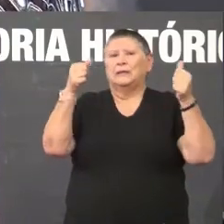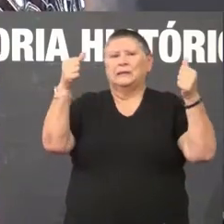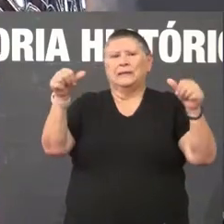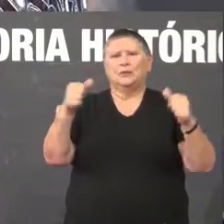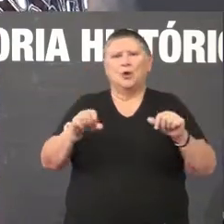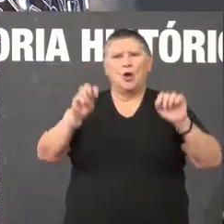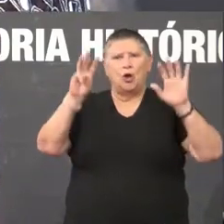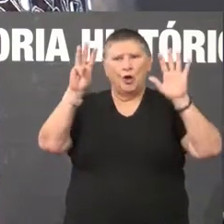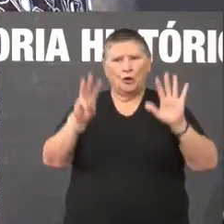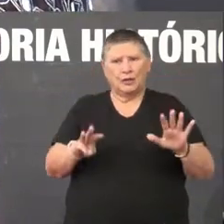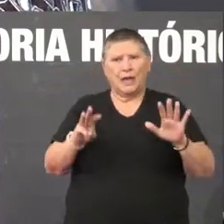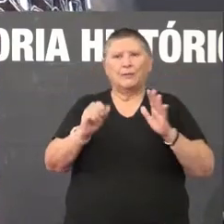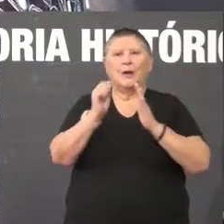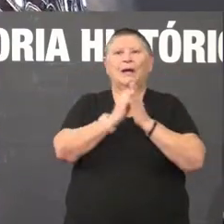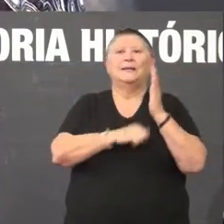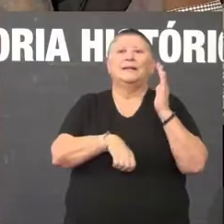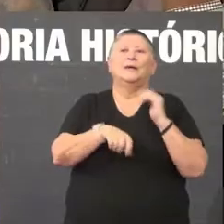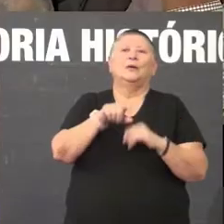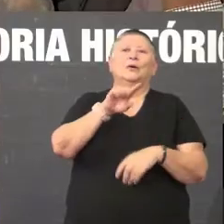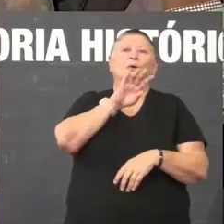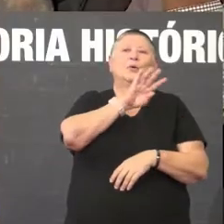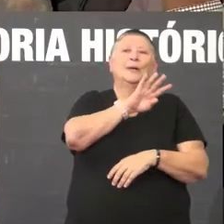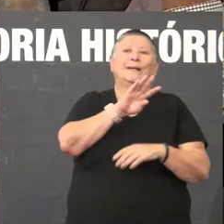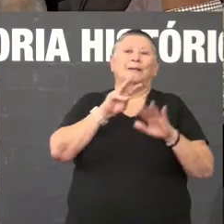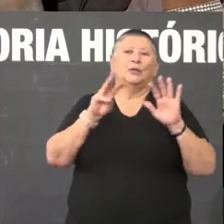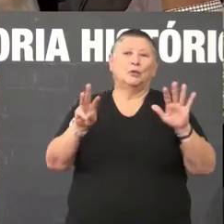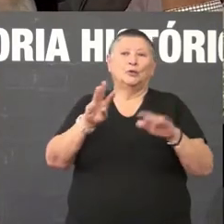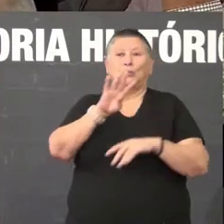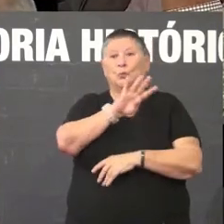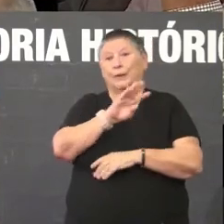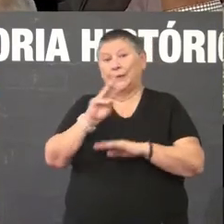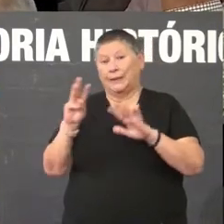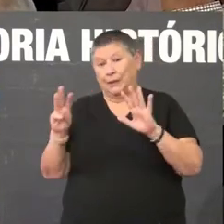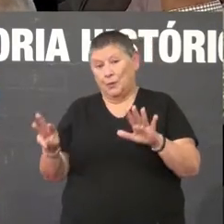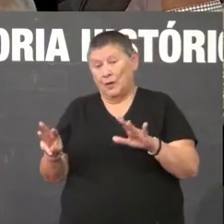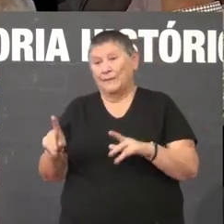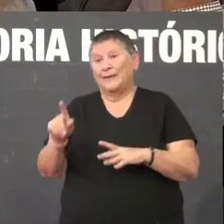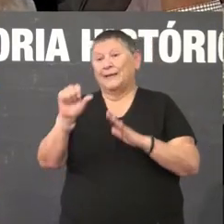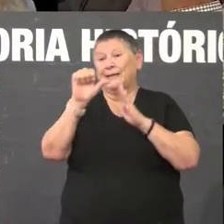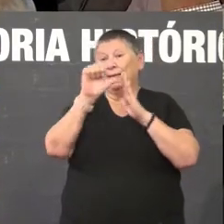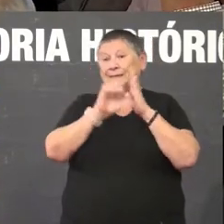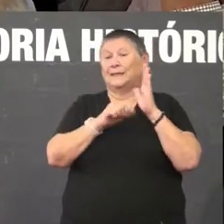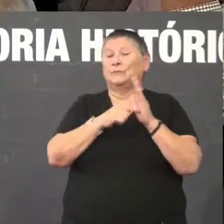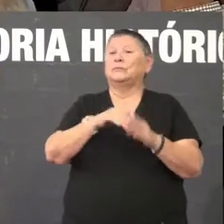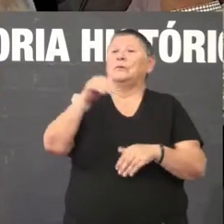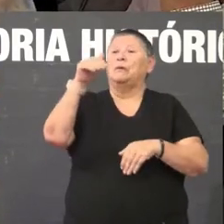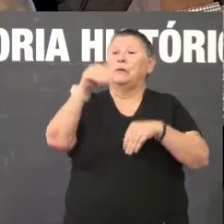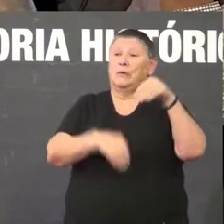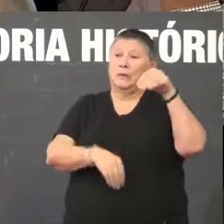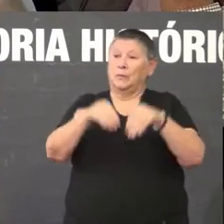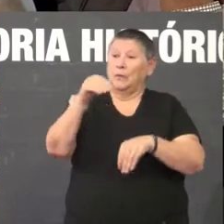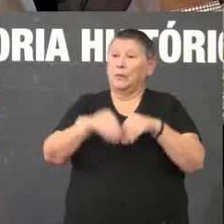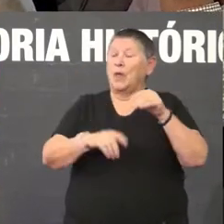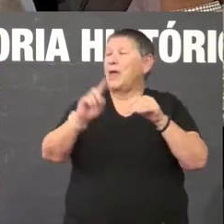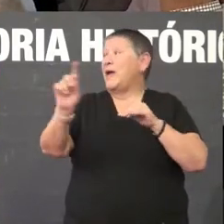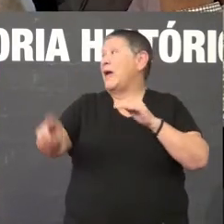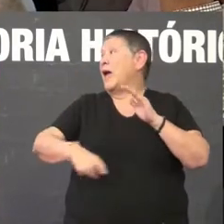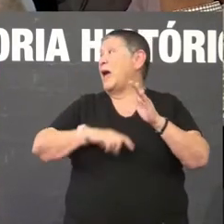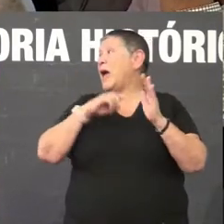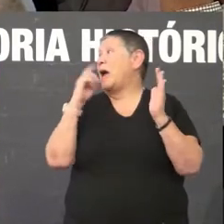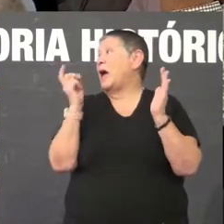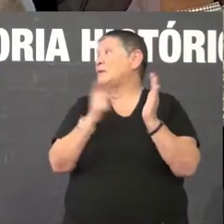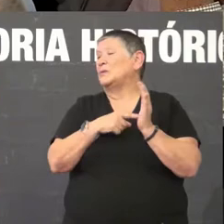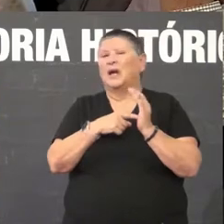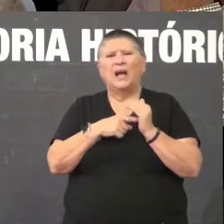dos artigos 148 e 149, o estatuto tuvo unha votación absolutamente